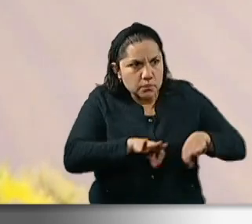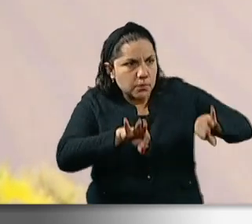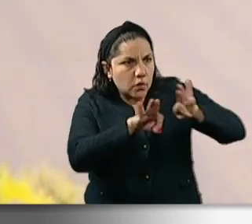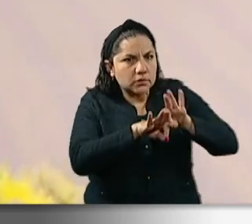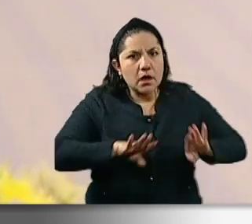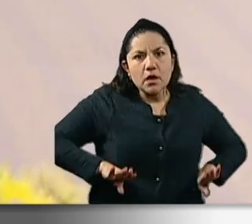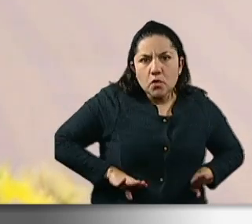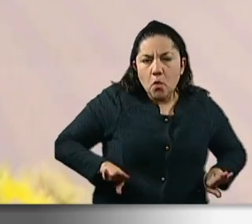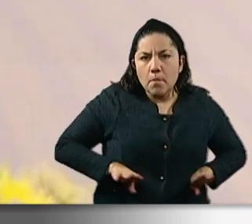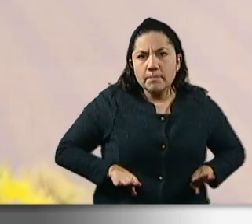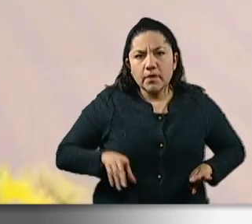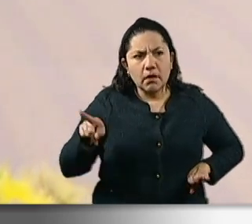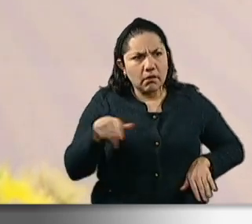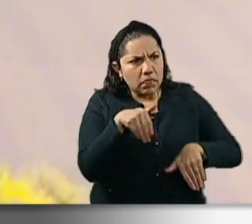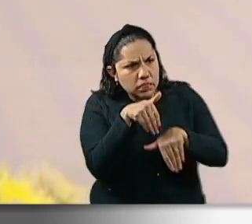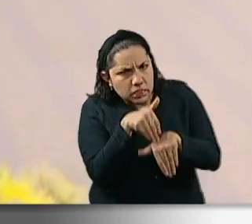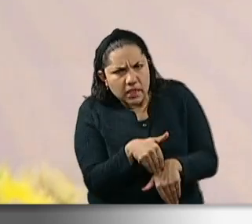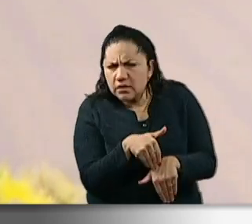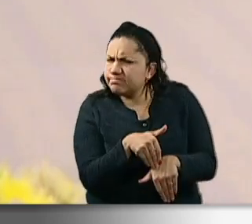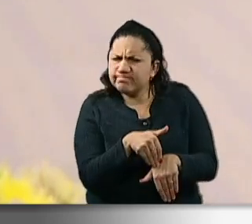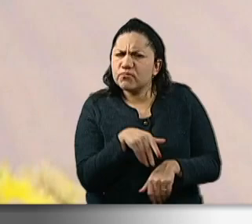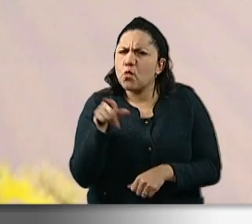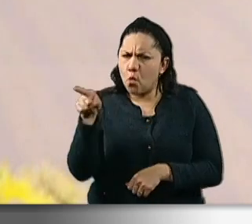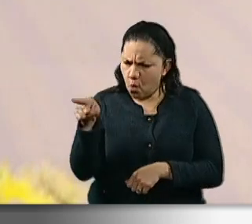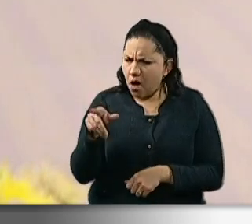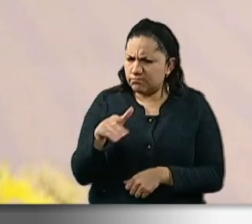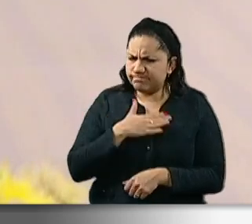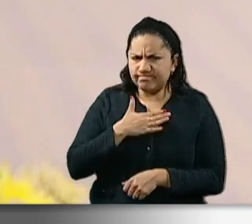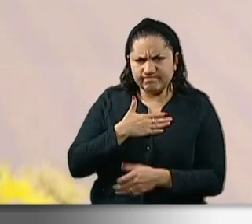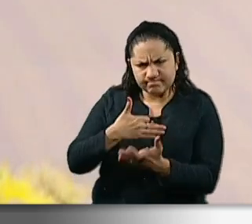recordaremos como el luchador incansable y combativo